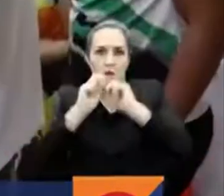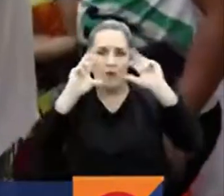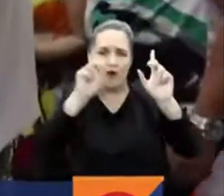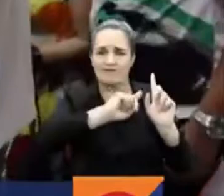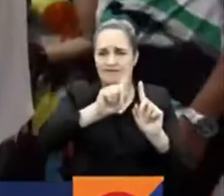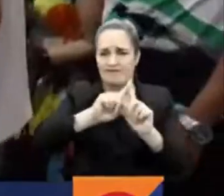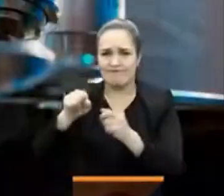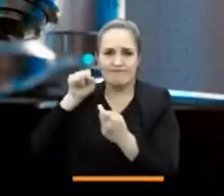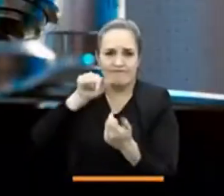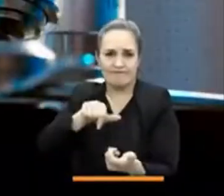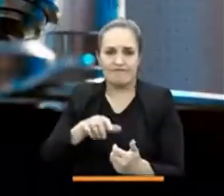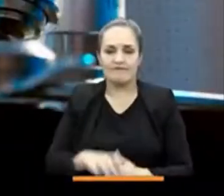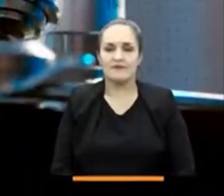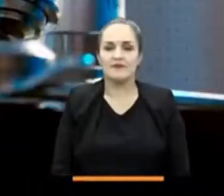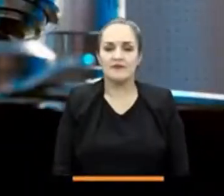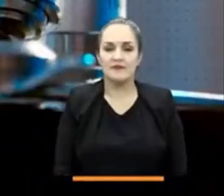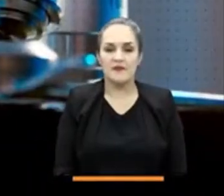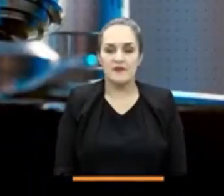deportes.